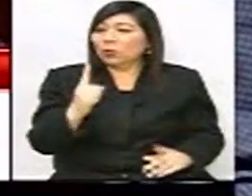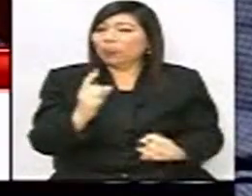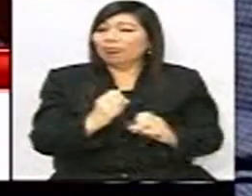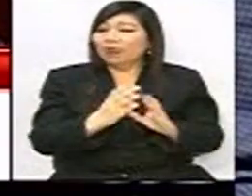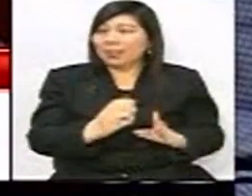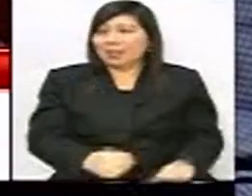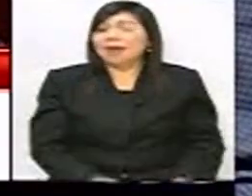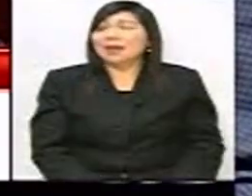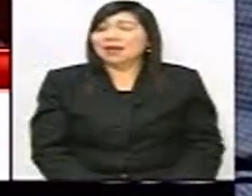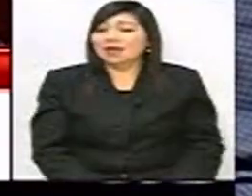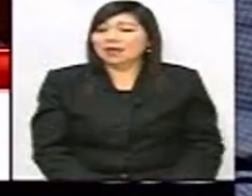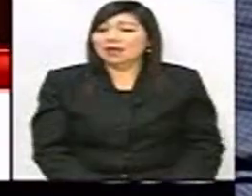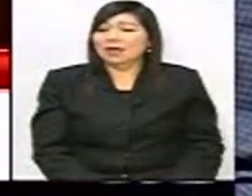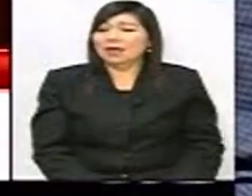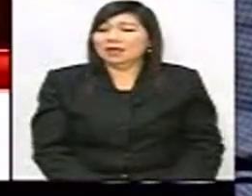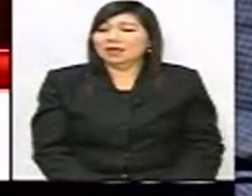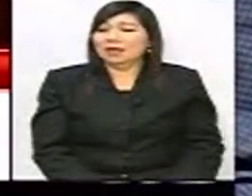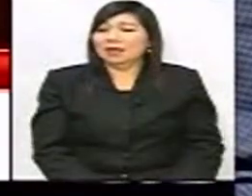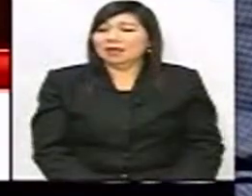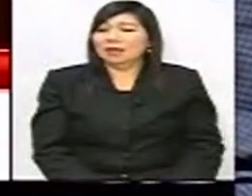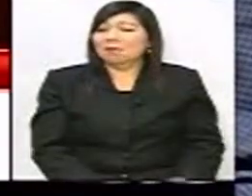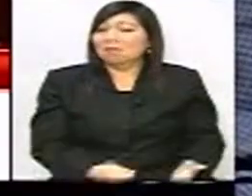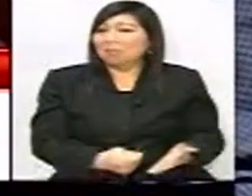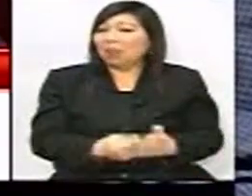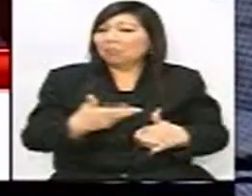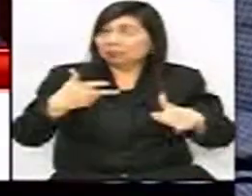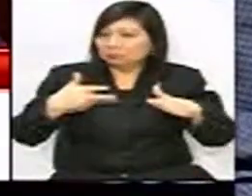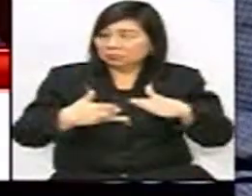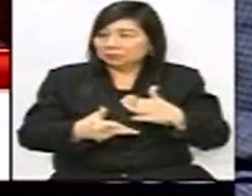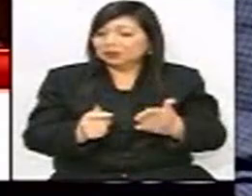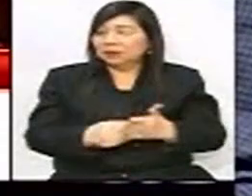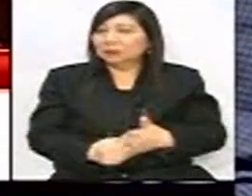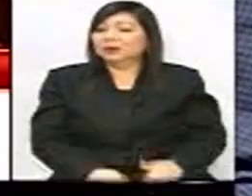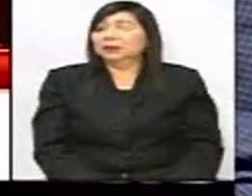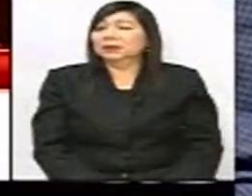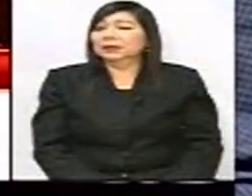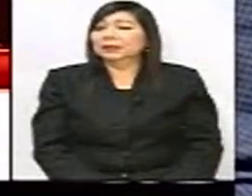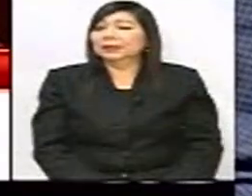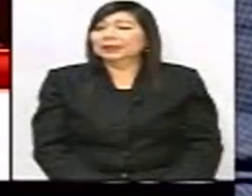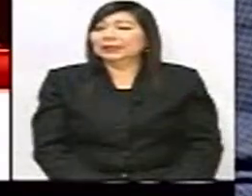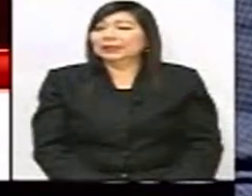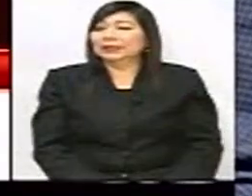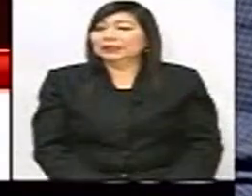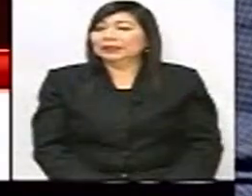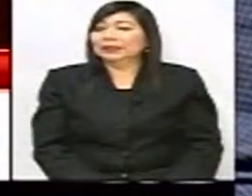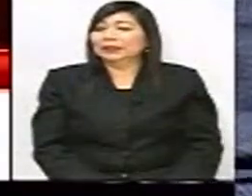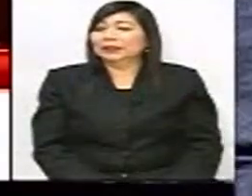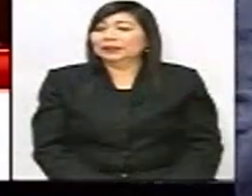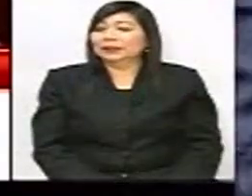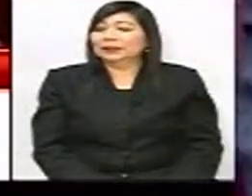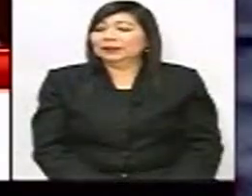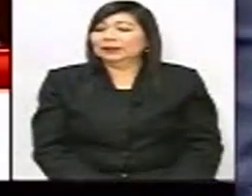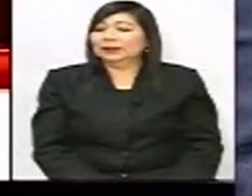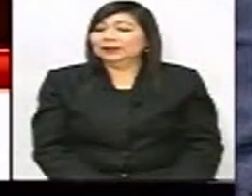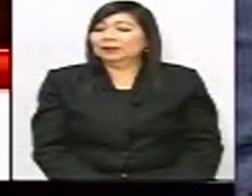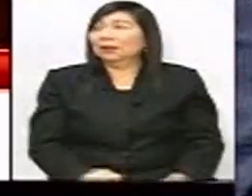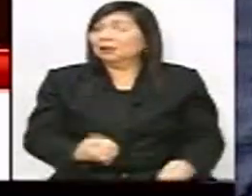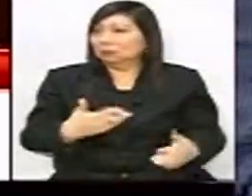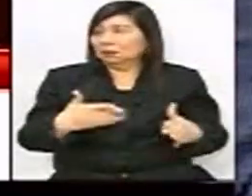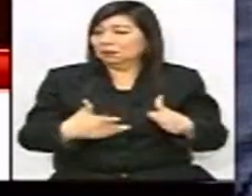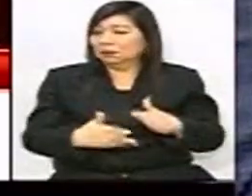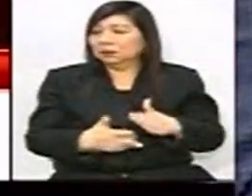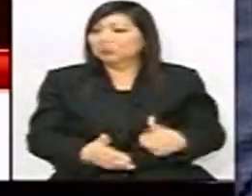día, con el costo de peaje a 2,50 soles, con pocos vehículos